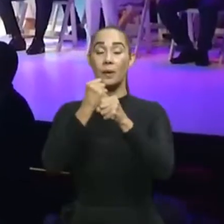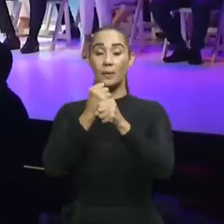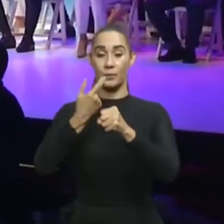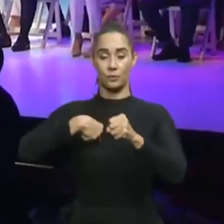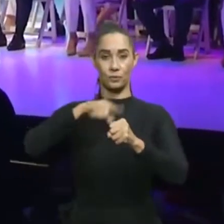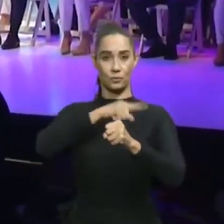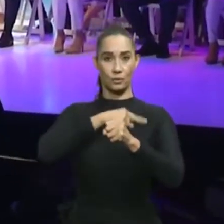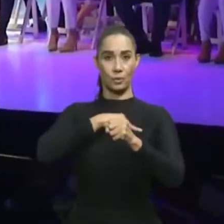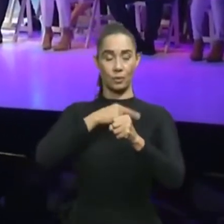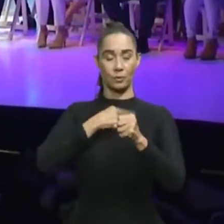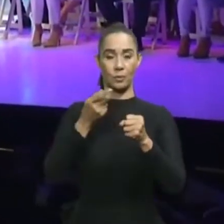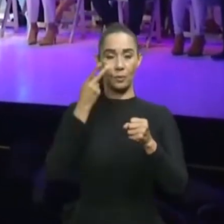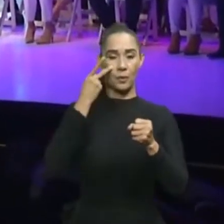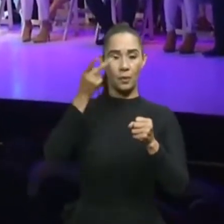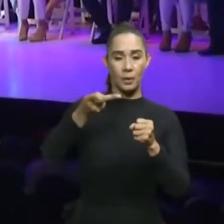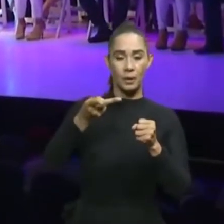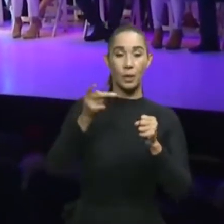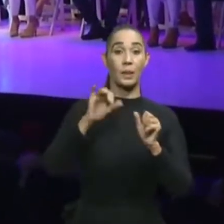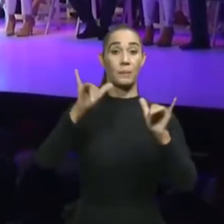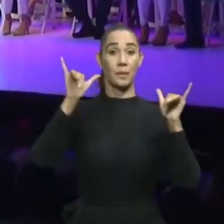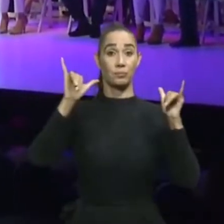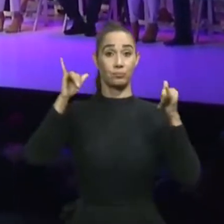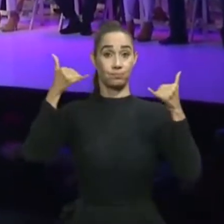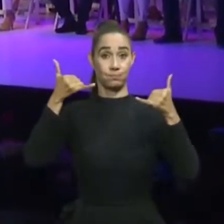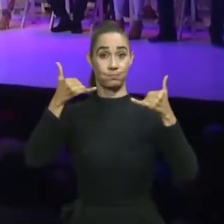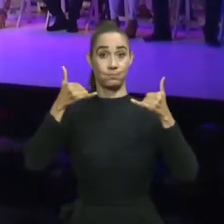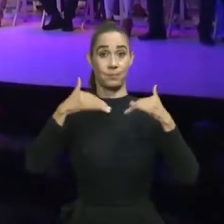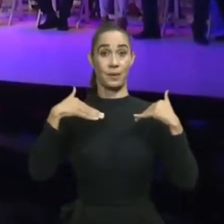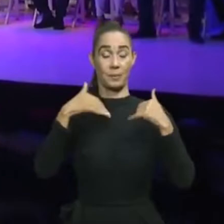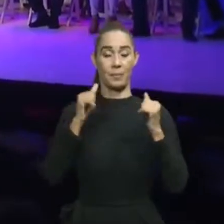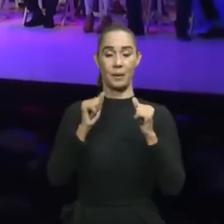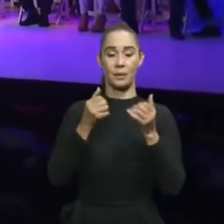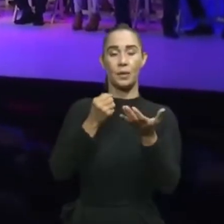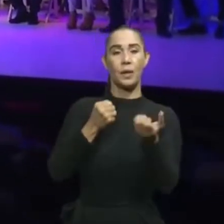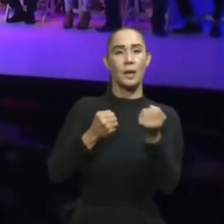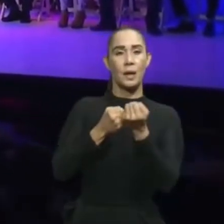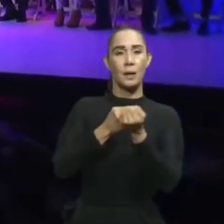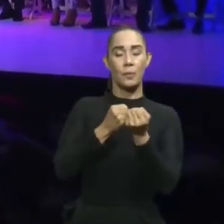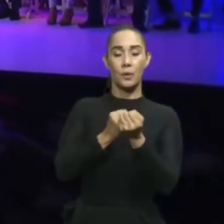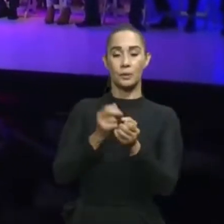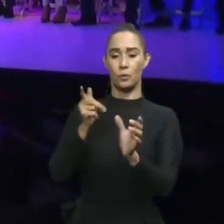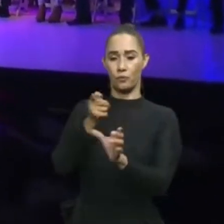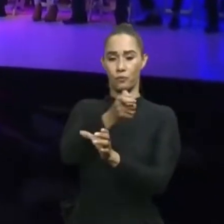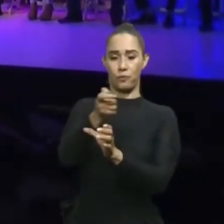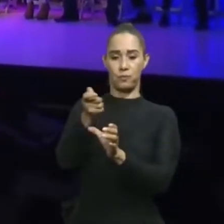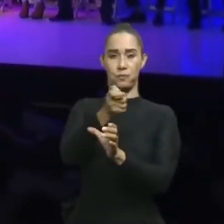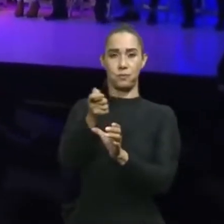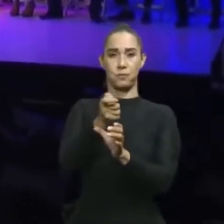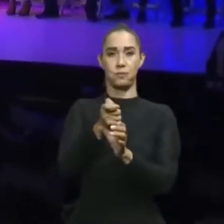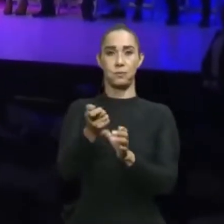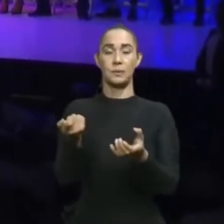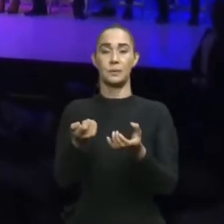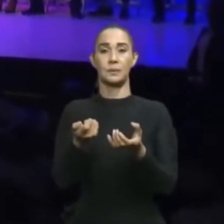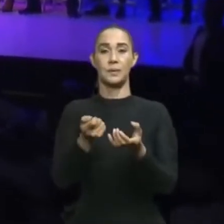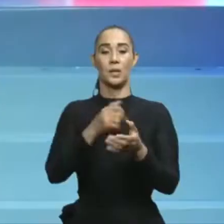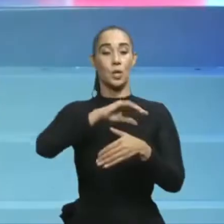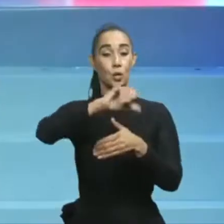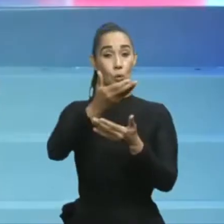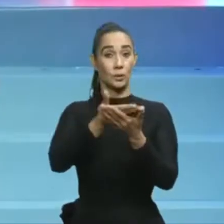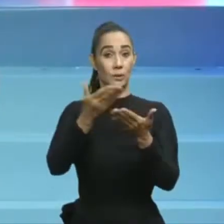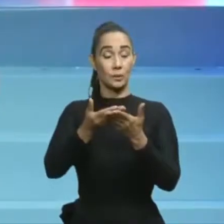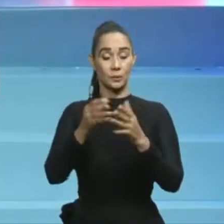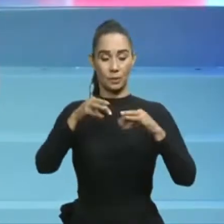por la producción agropecuaria nacional subsidiando de forma directa a los fertilizantes y otros componentes utilizados en la producción